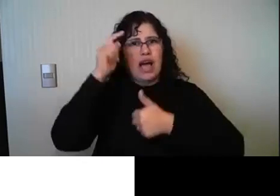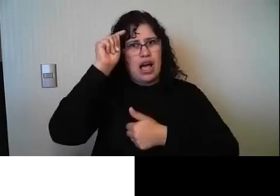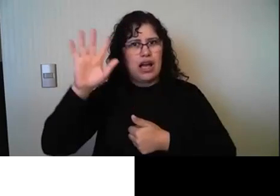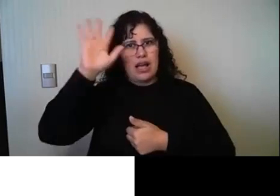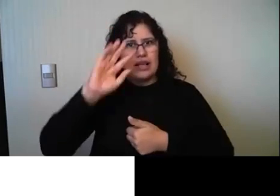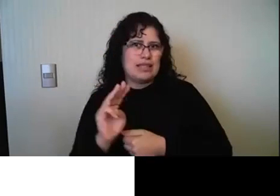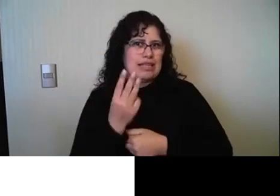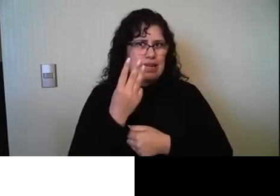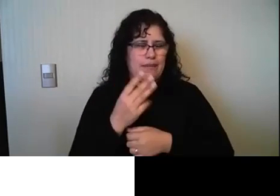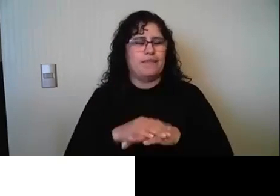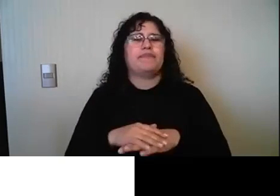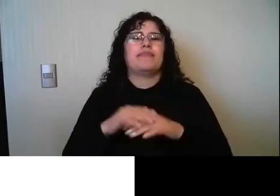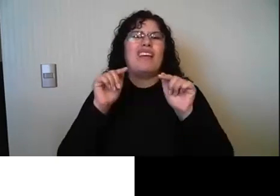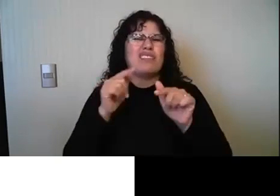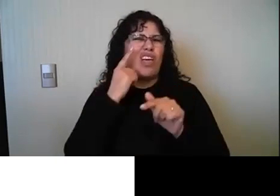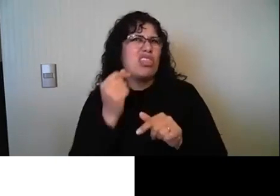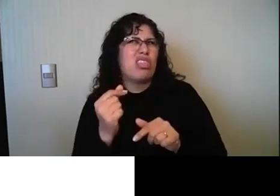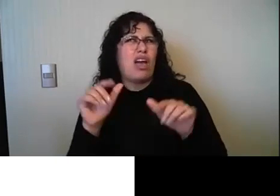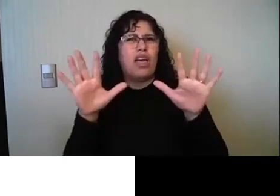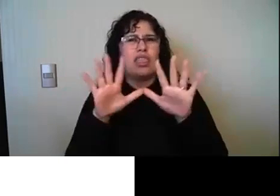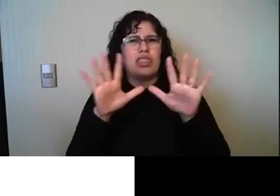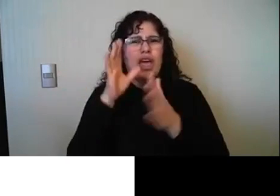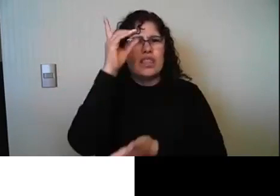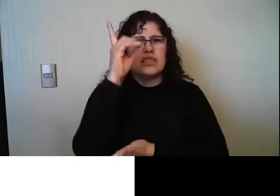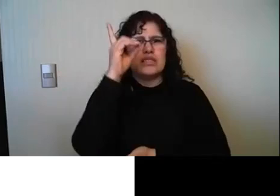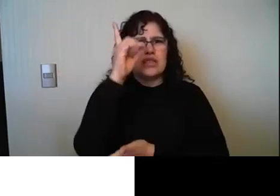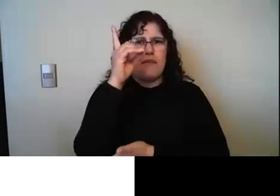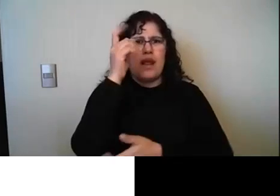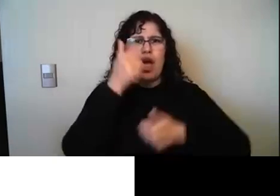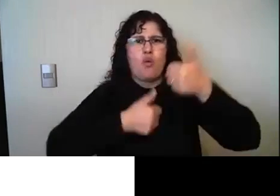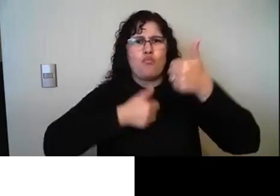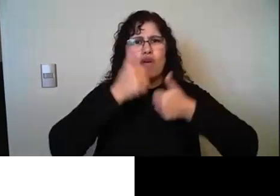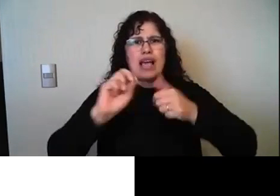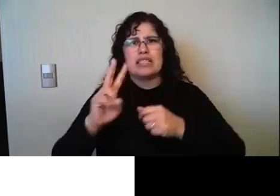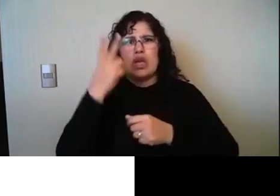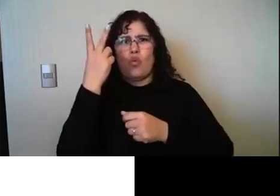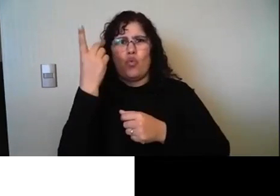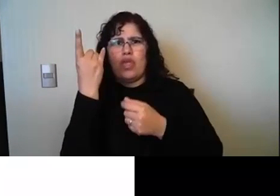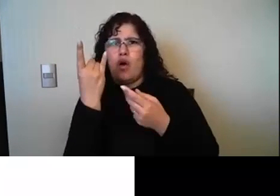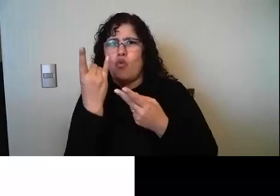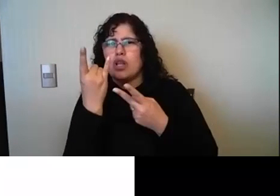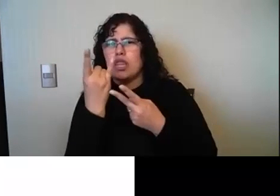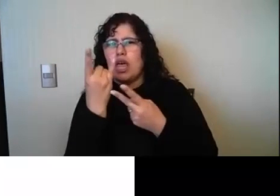Y entiendo que el día 10 de diciembre tienen la prueba de la segunda unidad.